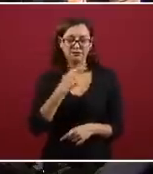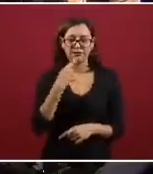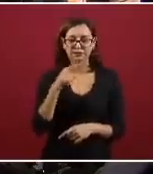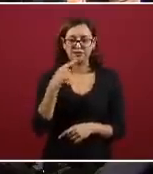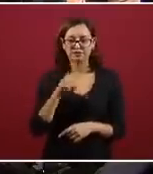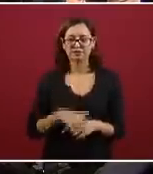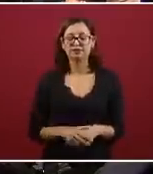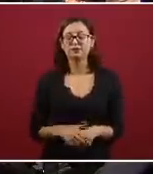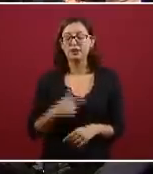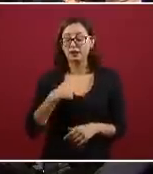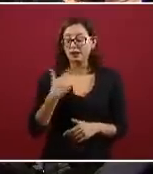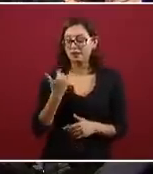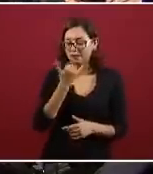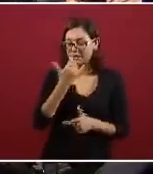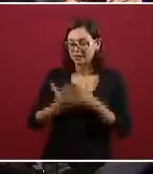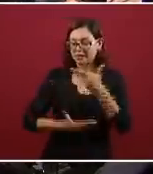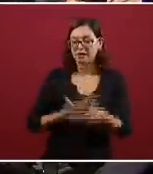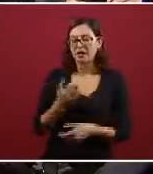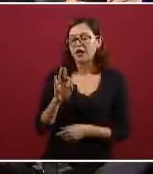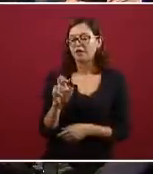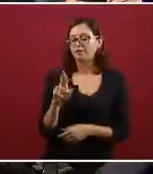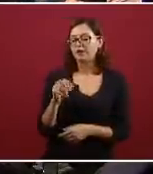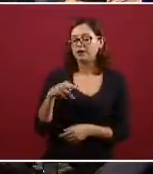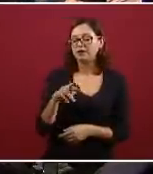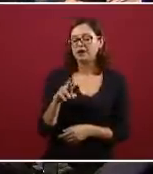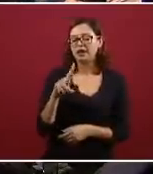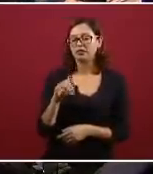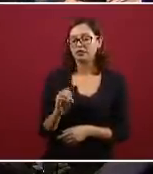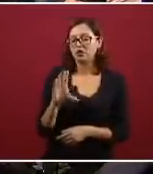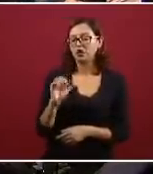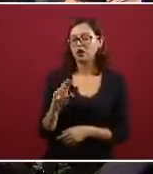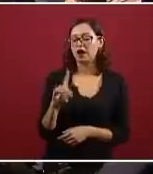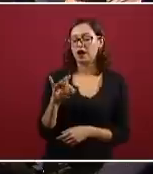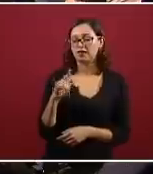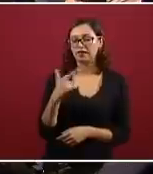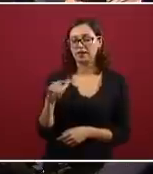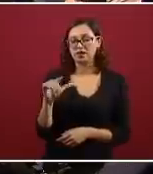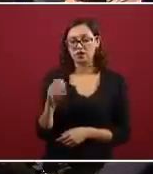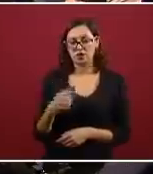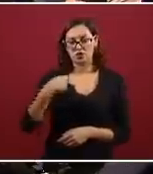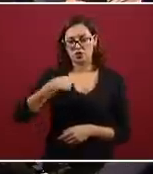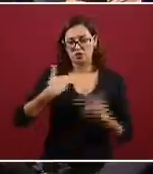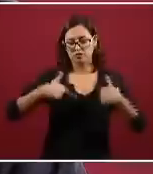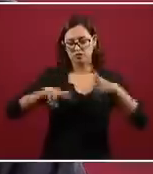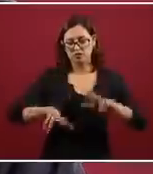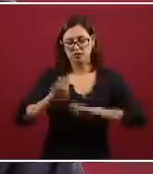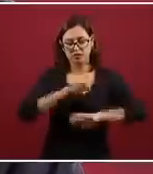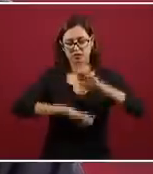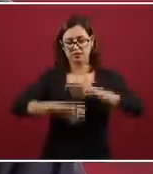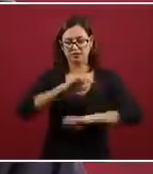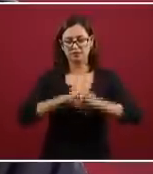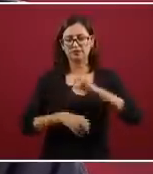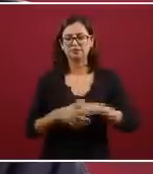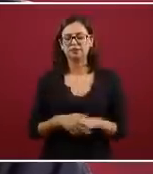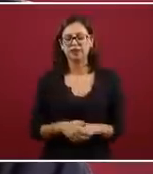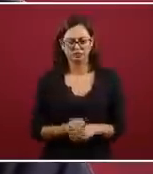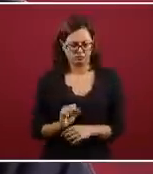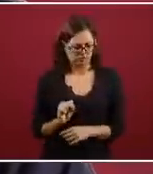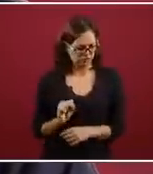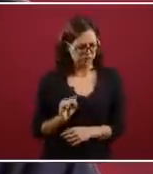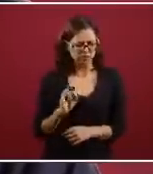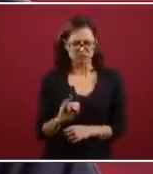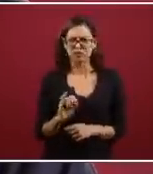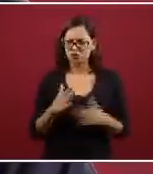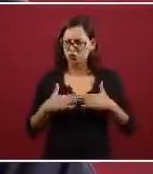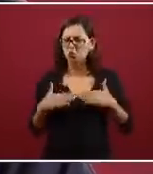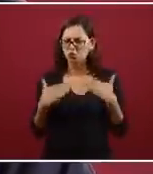Calvillo, servidor de usted, soy presidente del consejo de la empresa. Por supuesto que hay confianza.